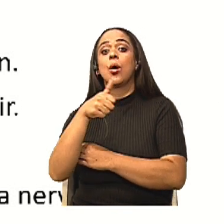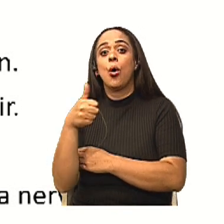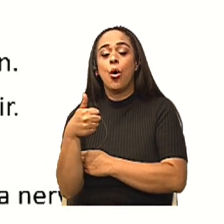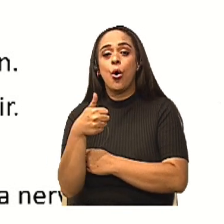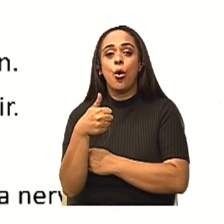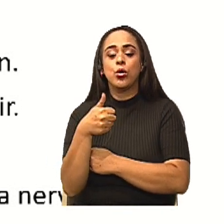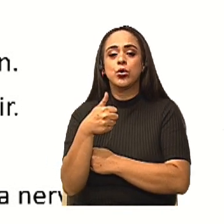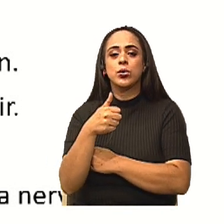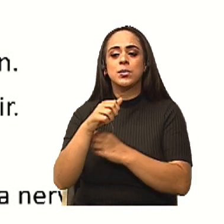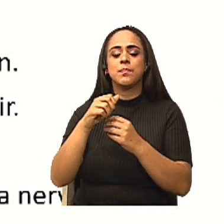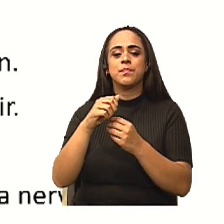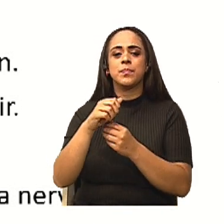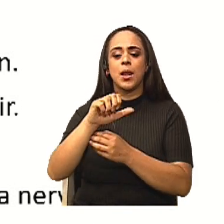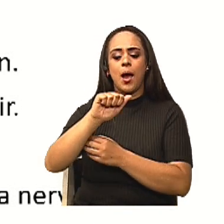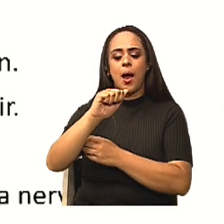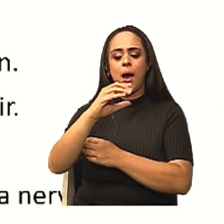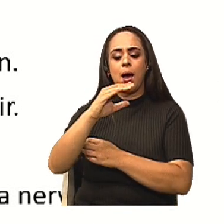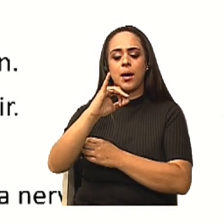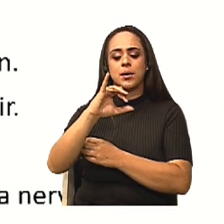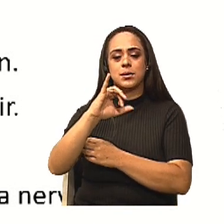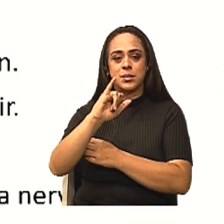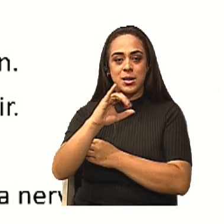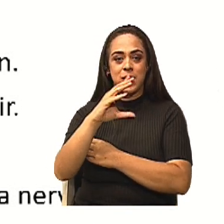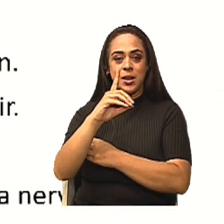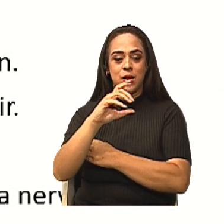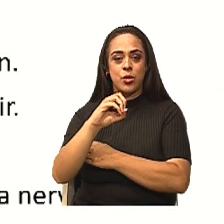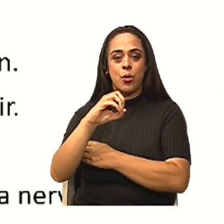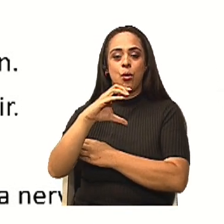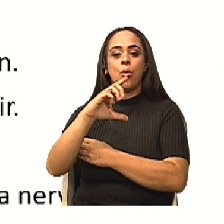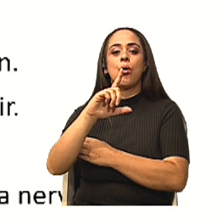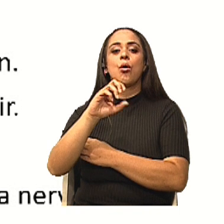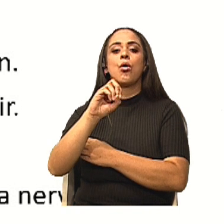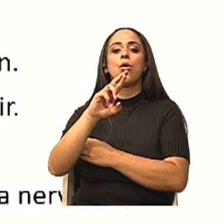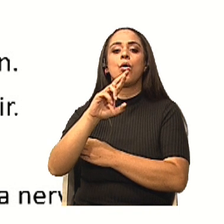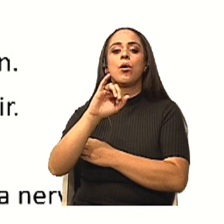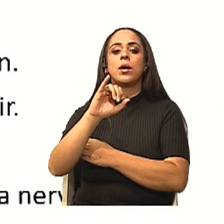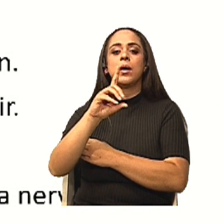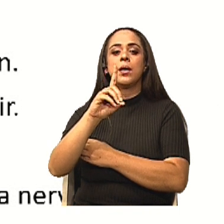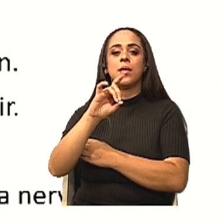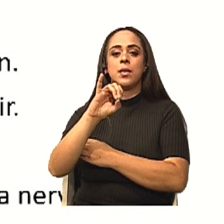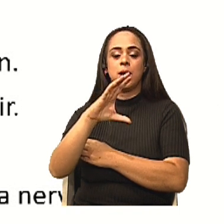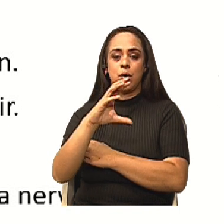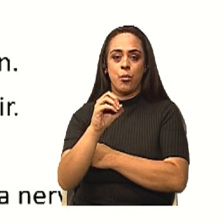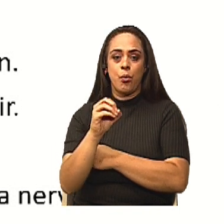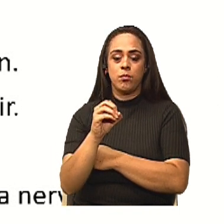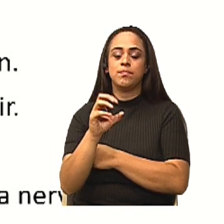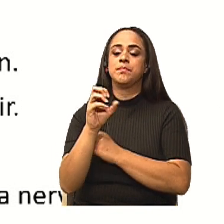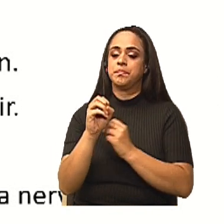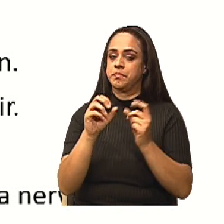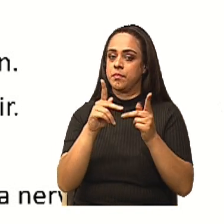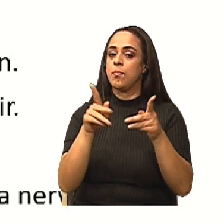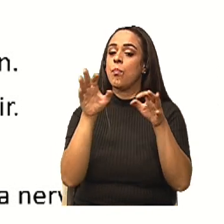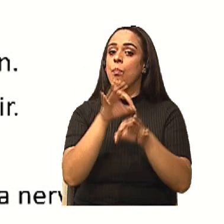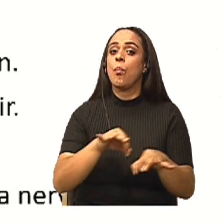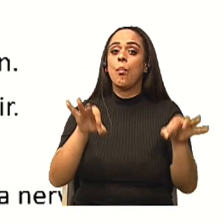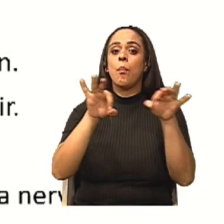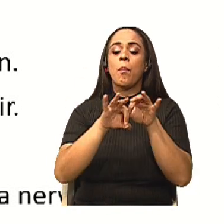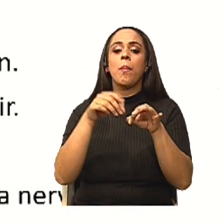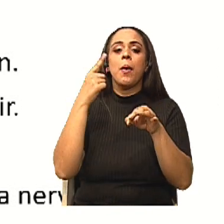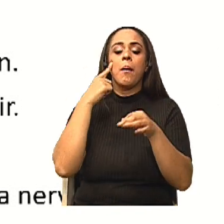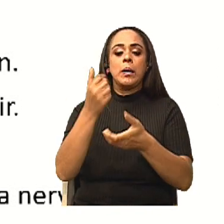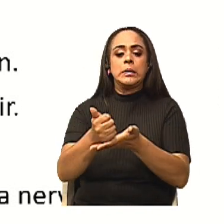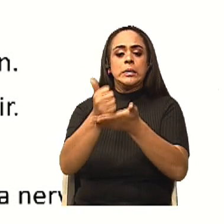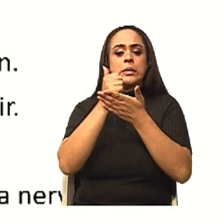ácido clorhídrico, un átomo de hidrógeno y uno de cloro. Ok, es muy importante para la digestión, está en